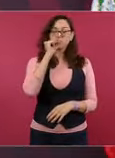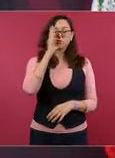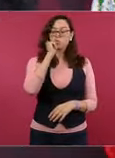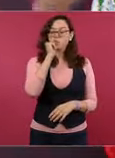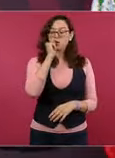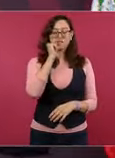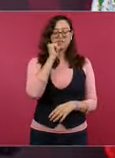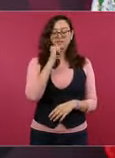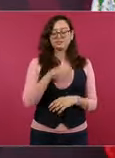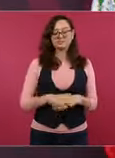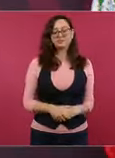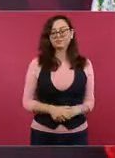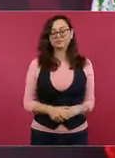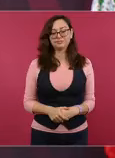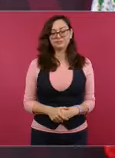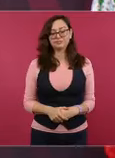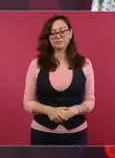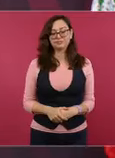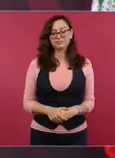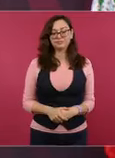no se podría.